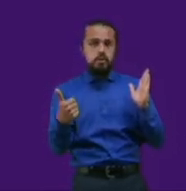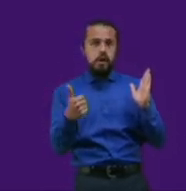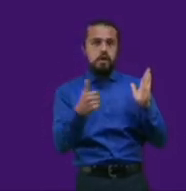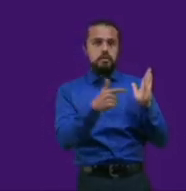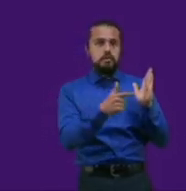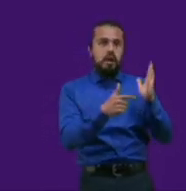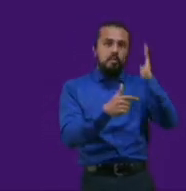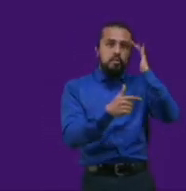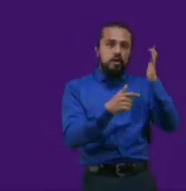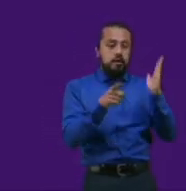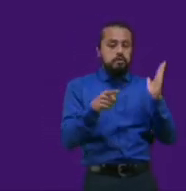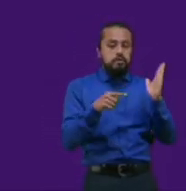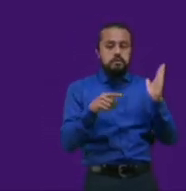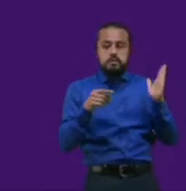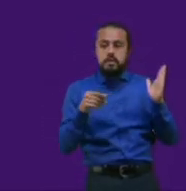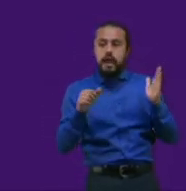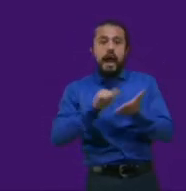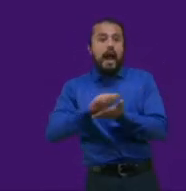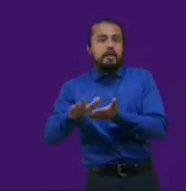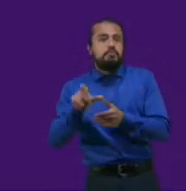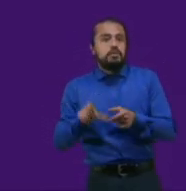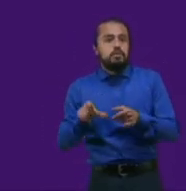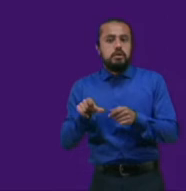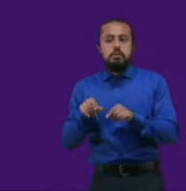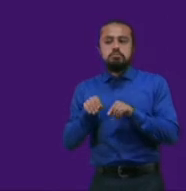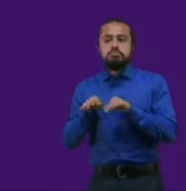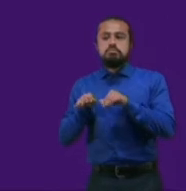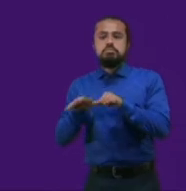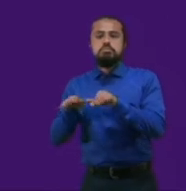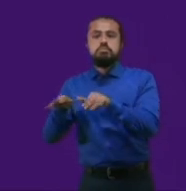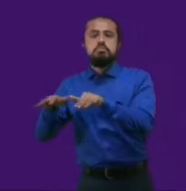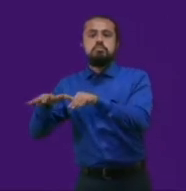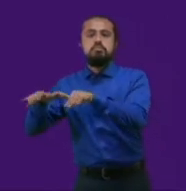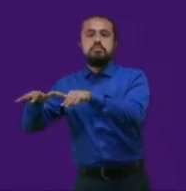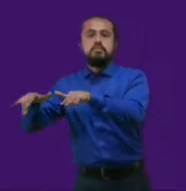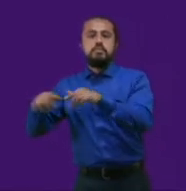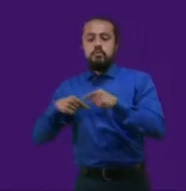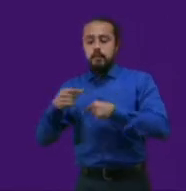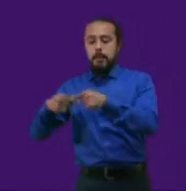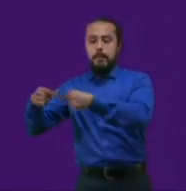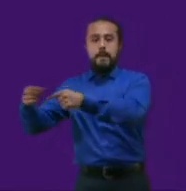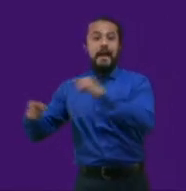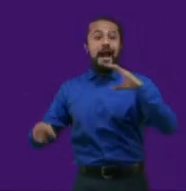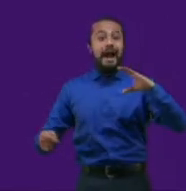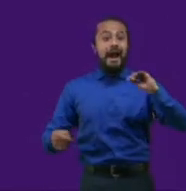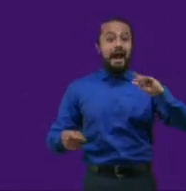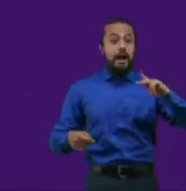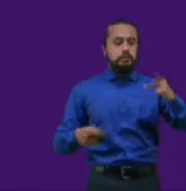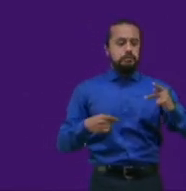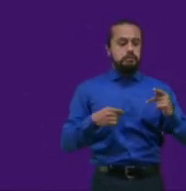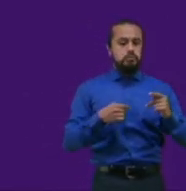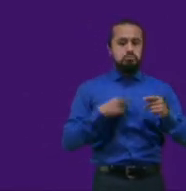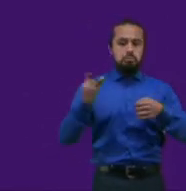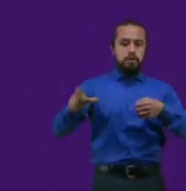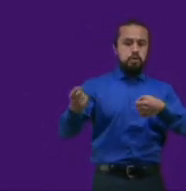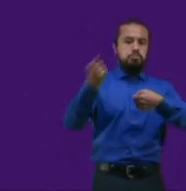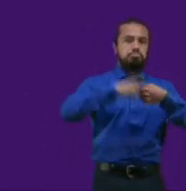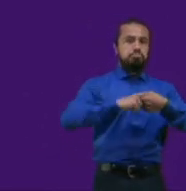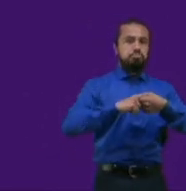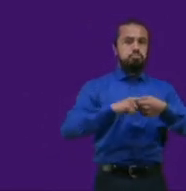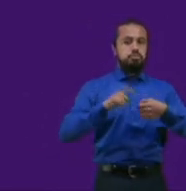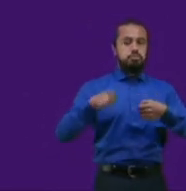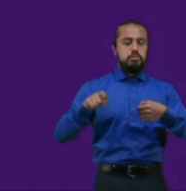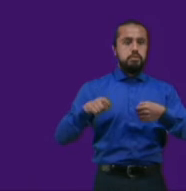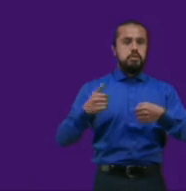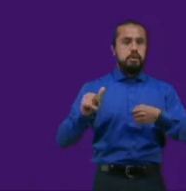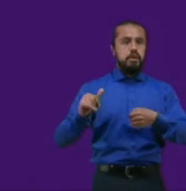Pues porque pues sale gratis que la gente hable de tu negocio. Entonces, un CAC bajo, y si además si el cliente está feliz, pues el lifetime value va